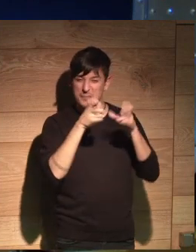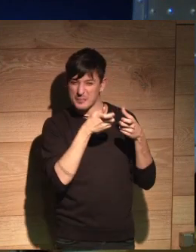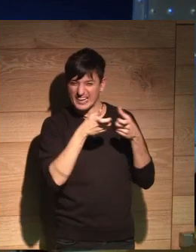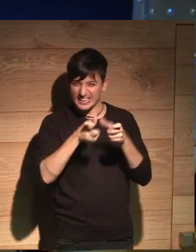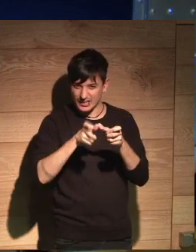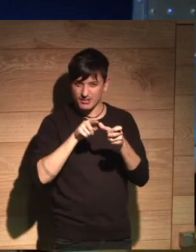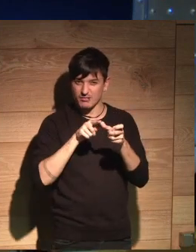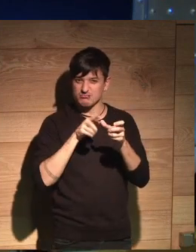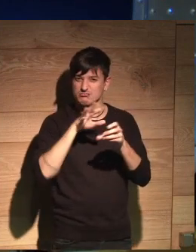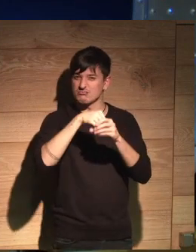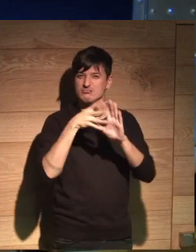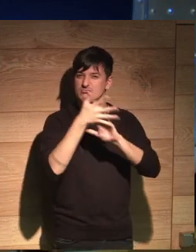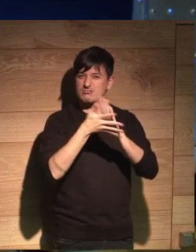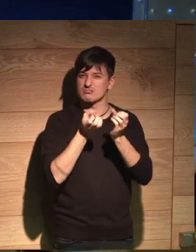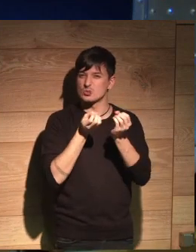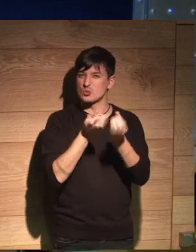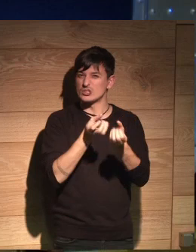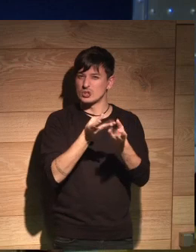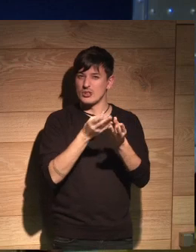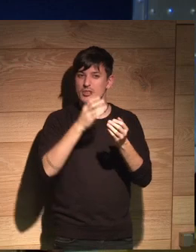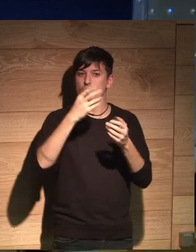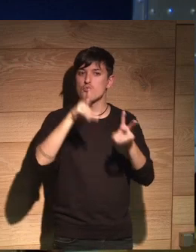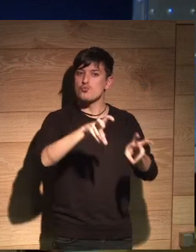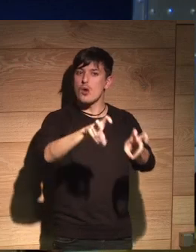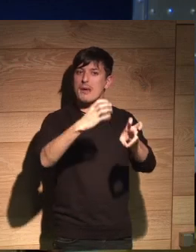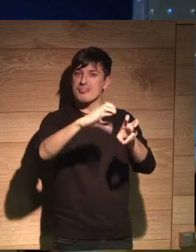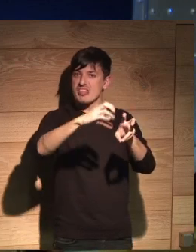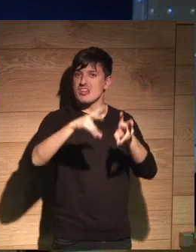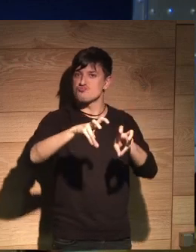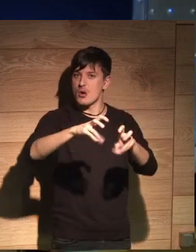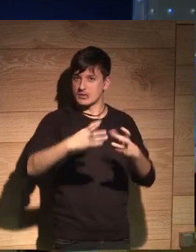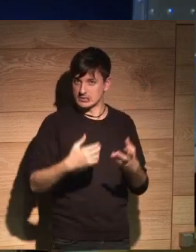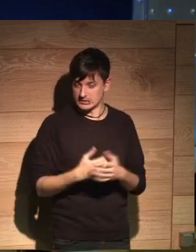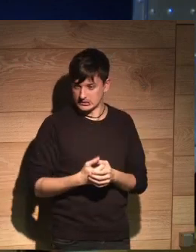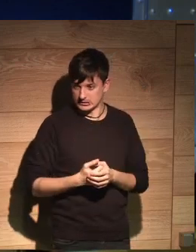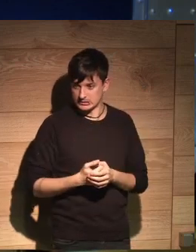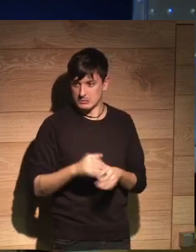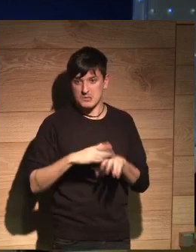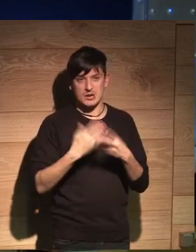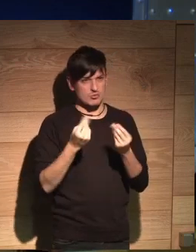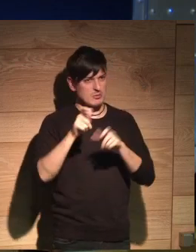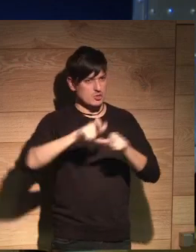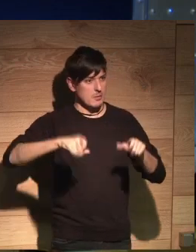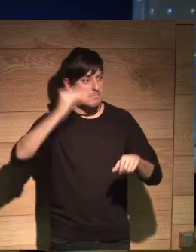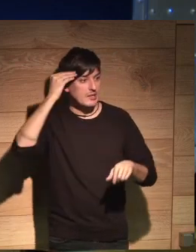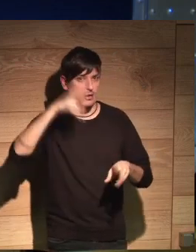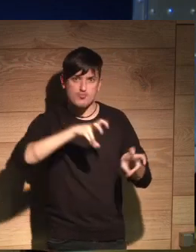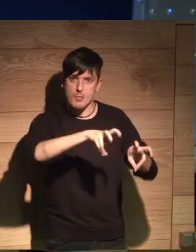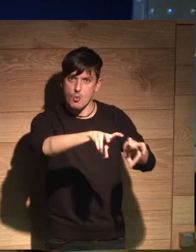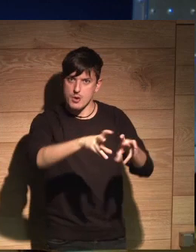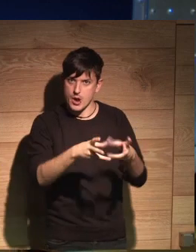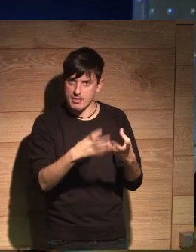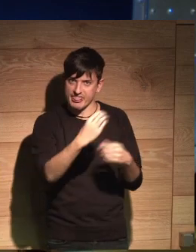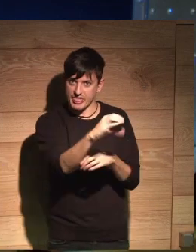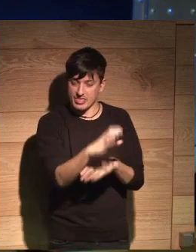las nuevas ciencias que vienen, ya no tan nuevas, pero para muchísima gente sí lo son. ¿Por qué? Pues porque